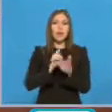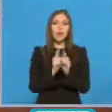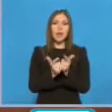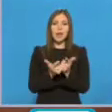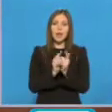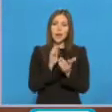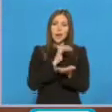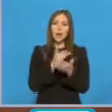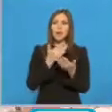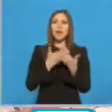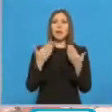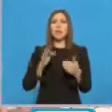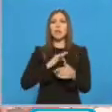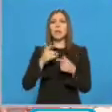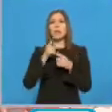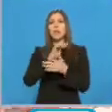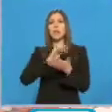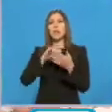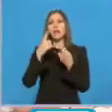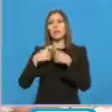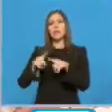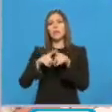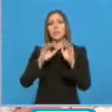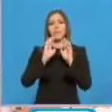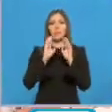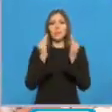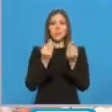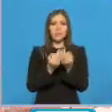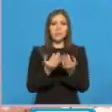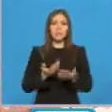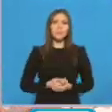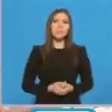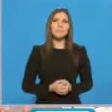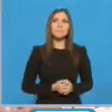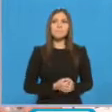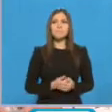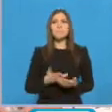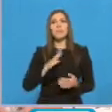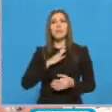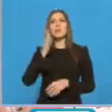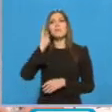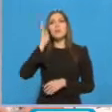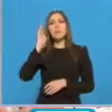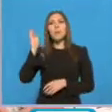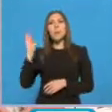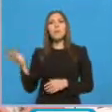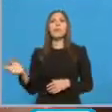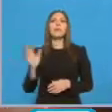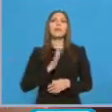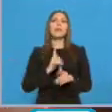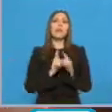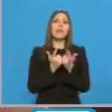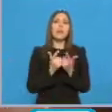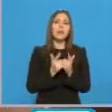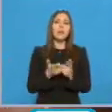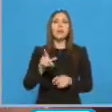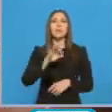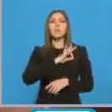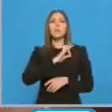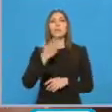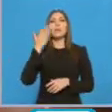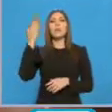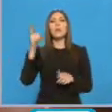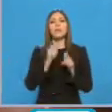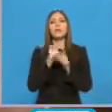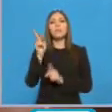ahora podemos leer de diferentes maneras. Sin ¿no? duda. No hay Claro que excusas sí. para no leer. No hay excusas, hay bibliotecas, hay librerías, se pueden pedir